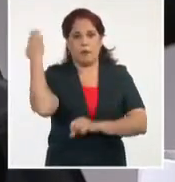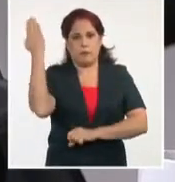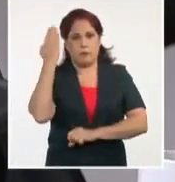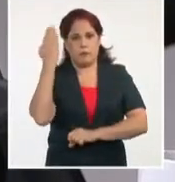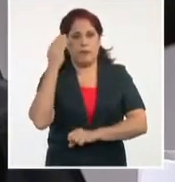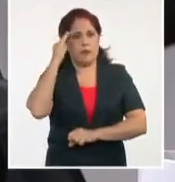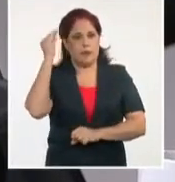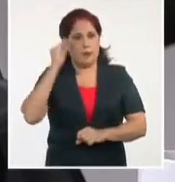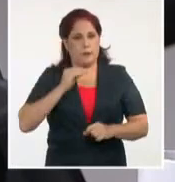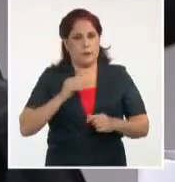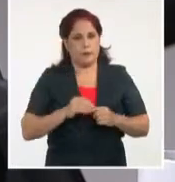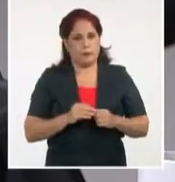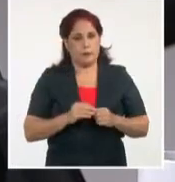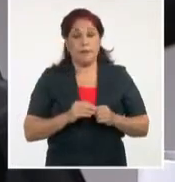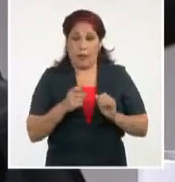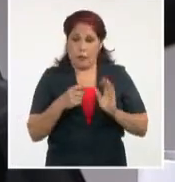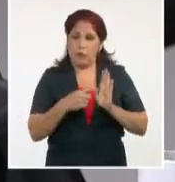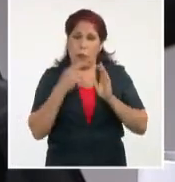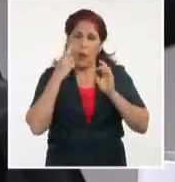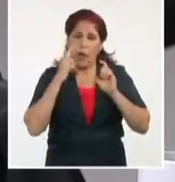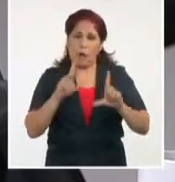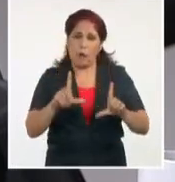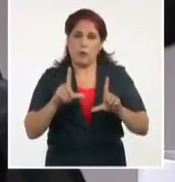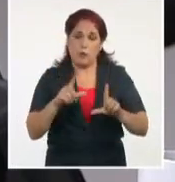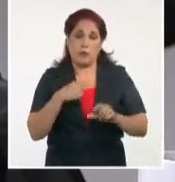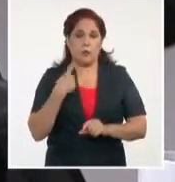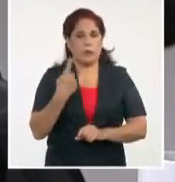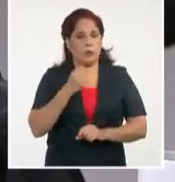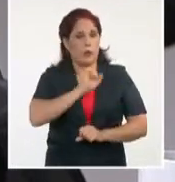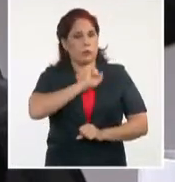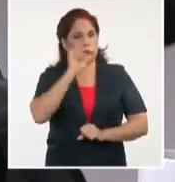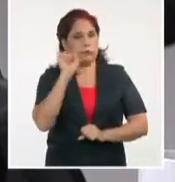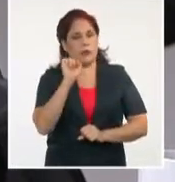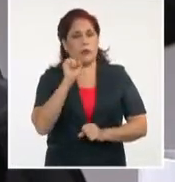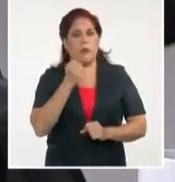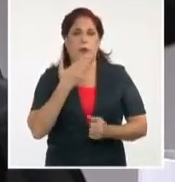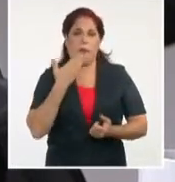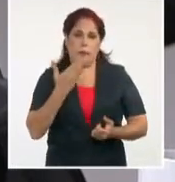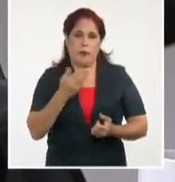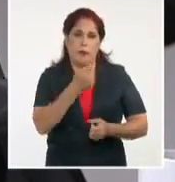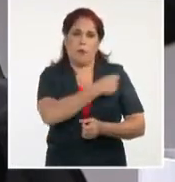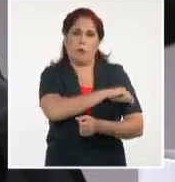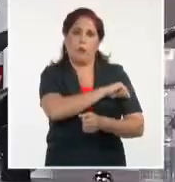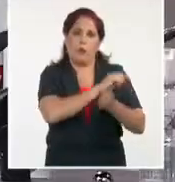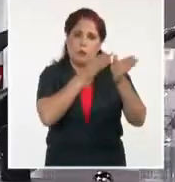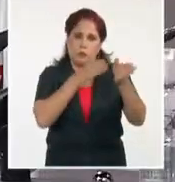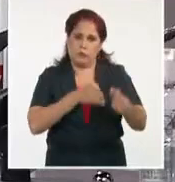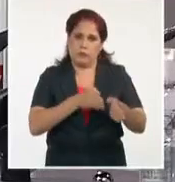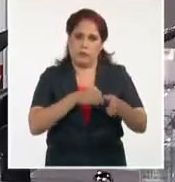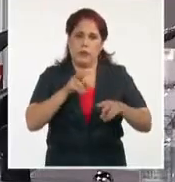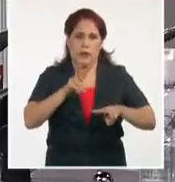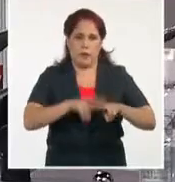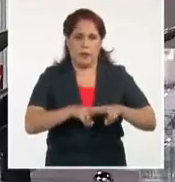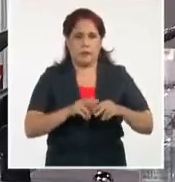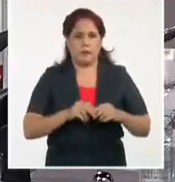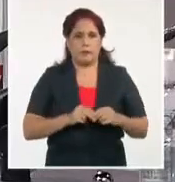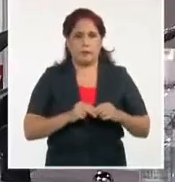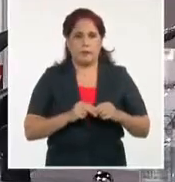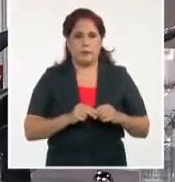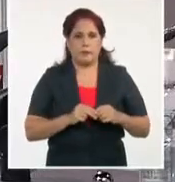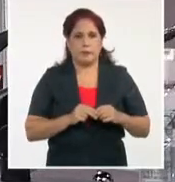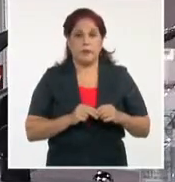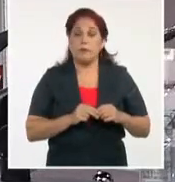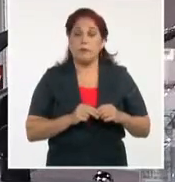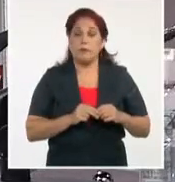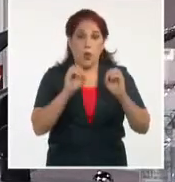reconocer ese aspecto en el comportamiento, en el cumplimiento de las medidas por la población. Y sin duda se logró que se organizara